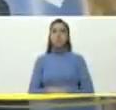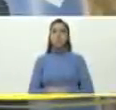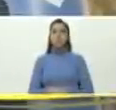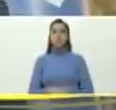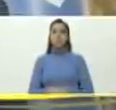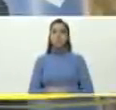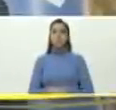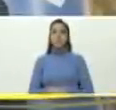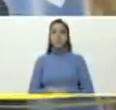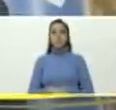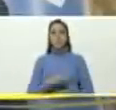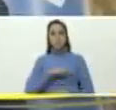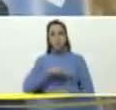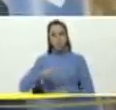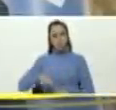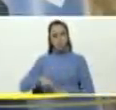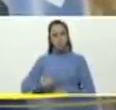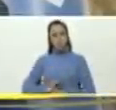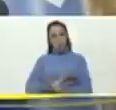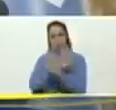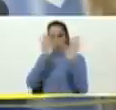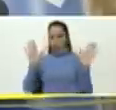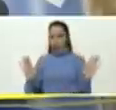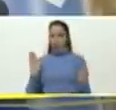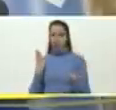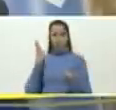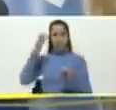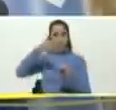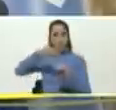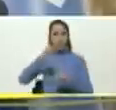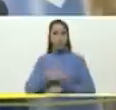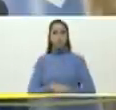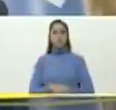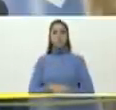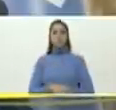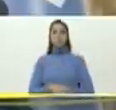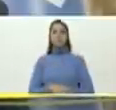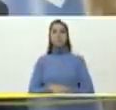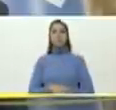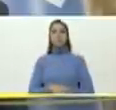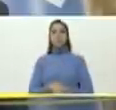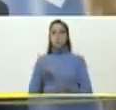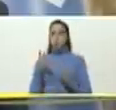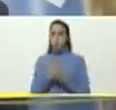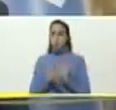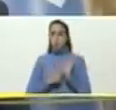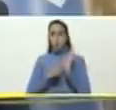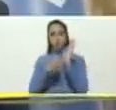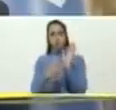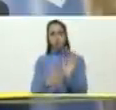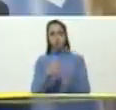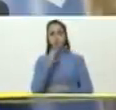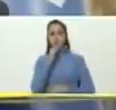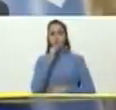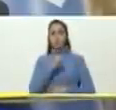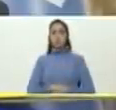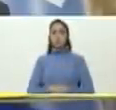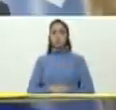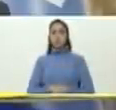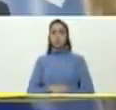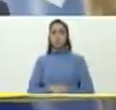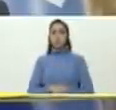Y hemos sido francos y directos en afirmar que la